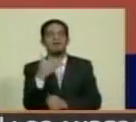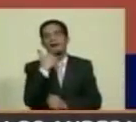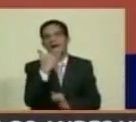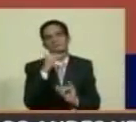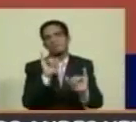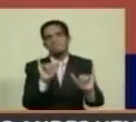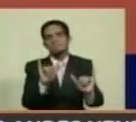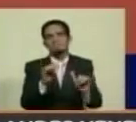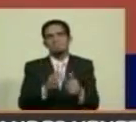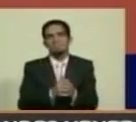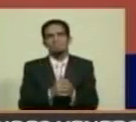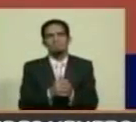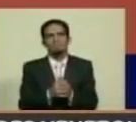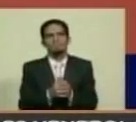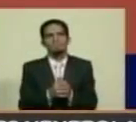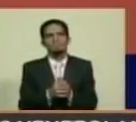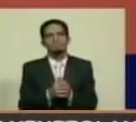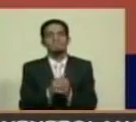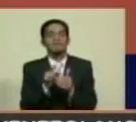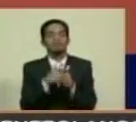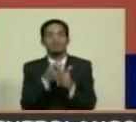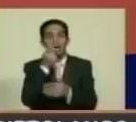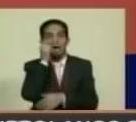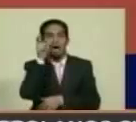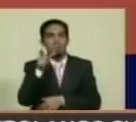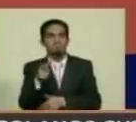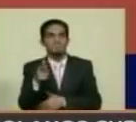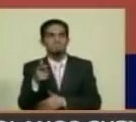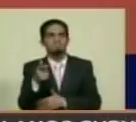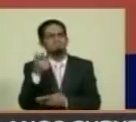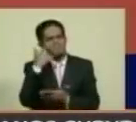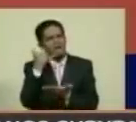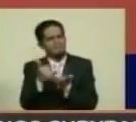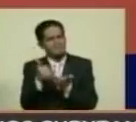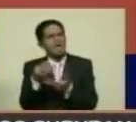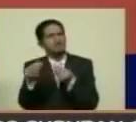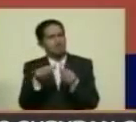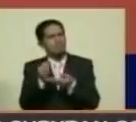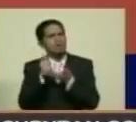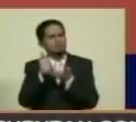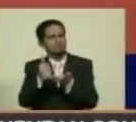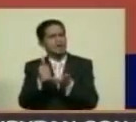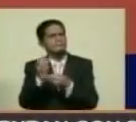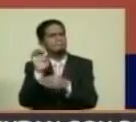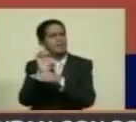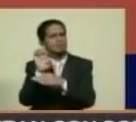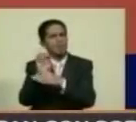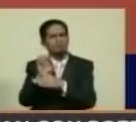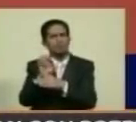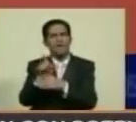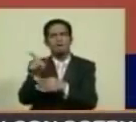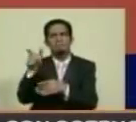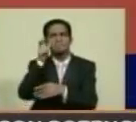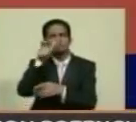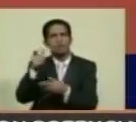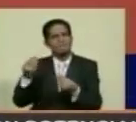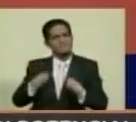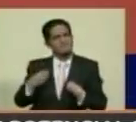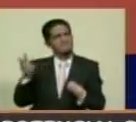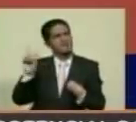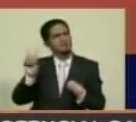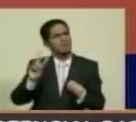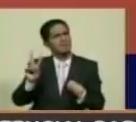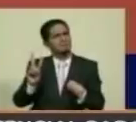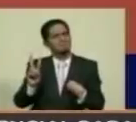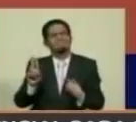Ni remotamente se le ocurre decir a ese señor, mire, vamos a ver cómo podemos ayudar a los ecuatorianos que viven en Venezuela. Jamás los han ayudado. A